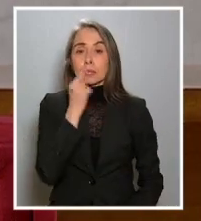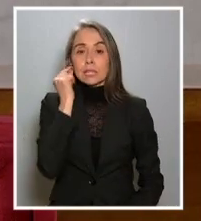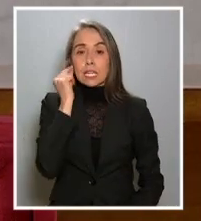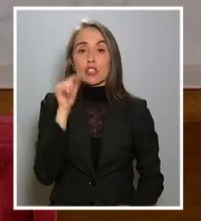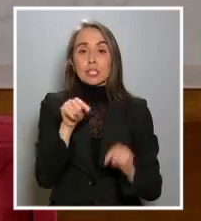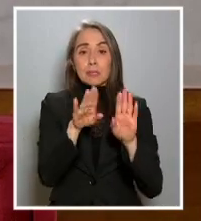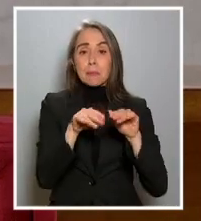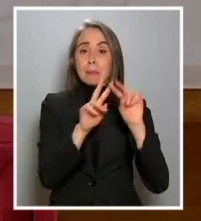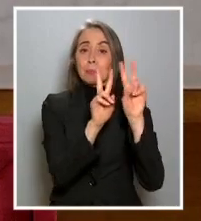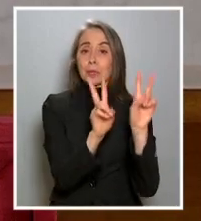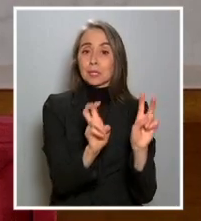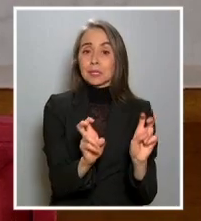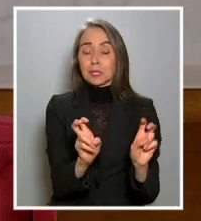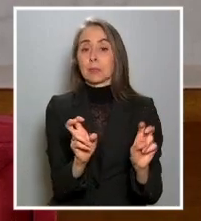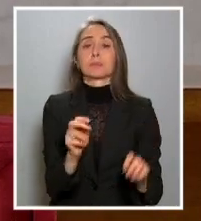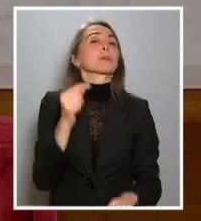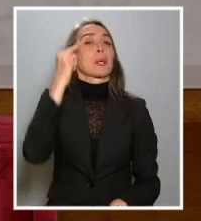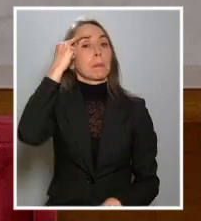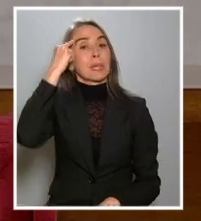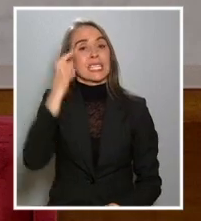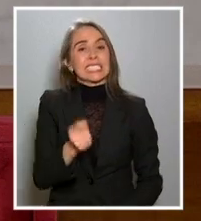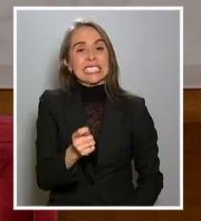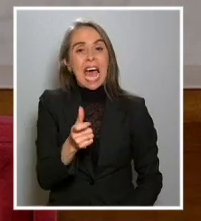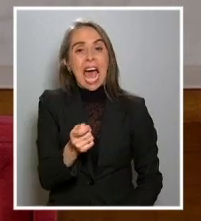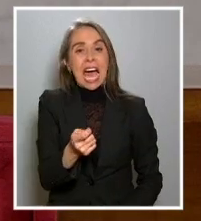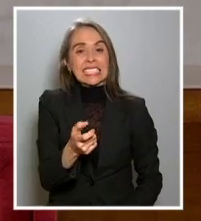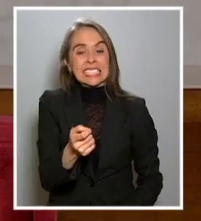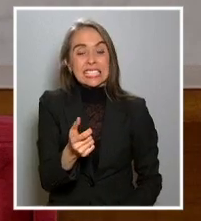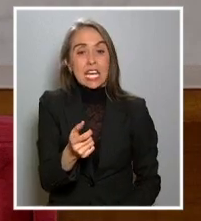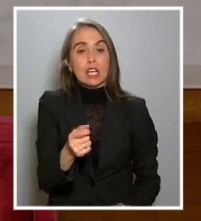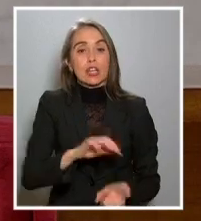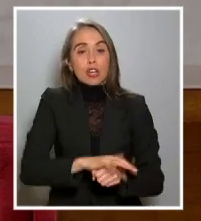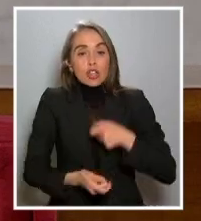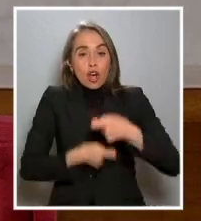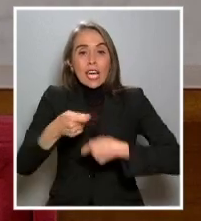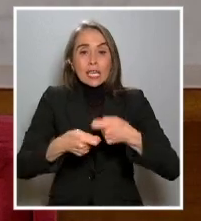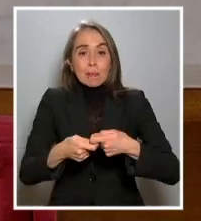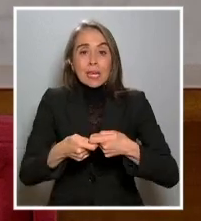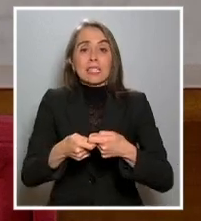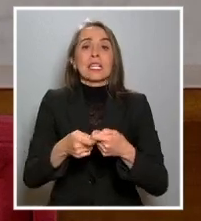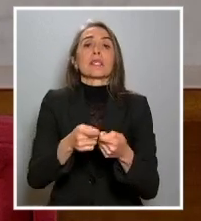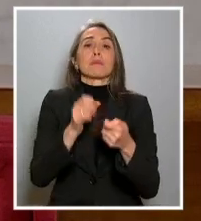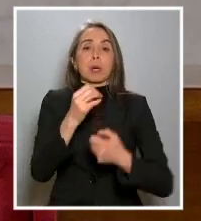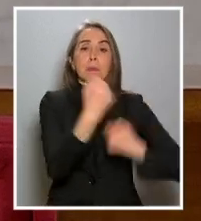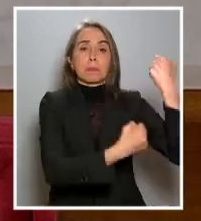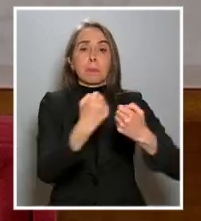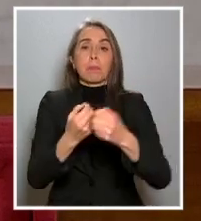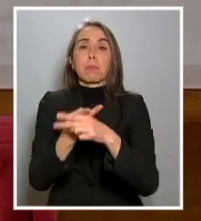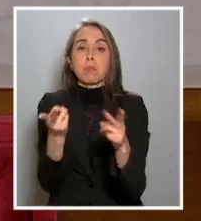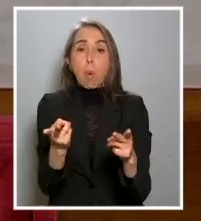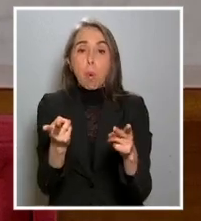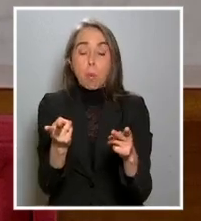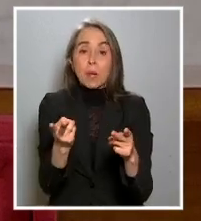misma línea, pensando en el acero, invertir en infraestructura pública es fundamental para